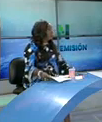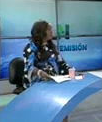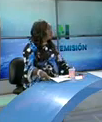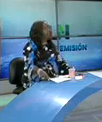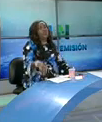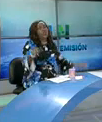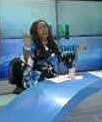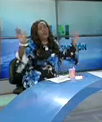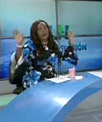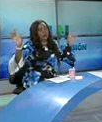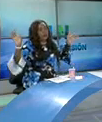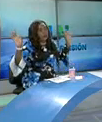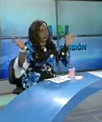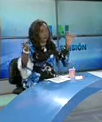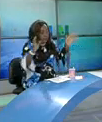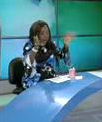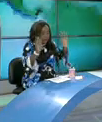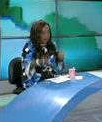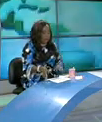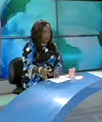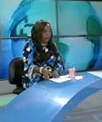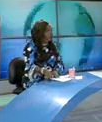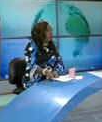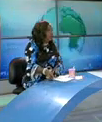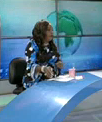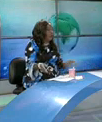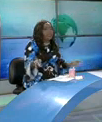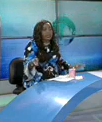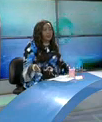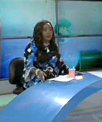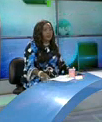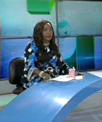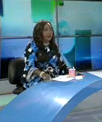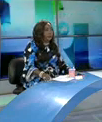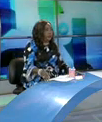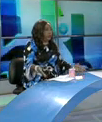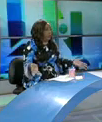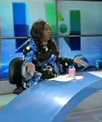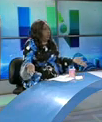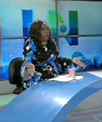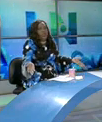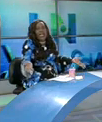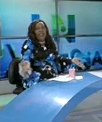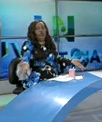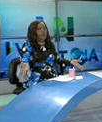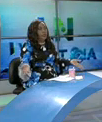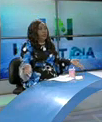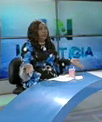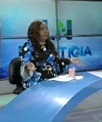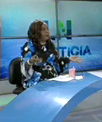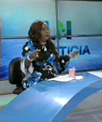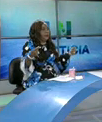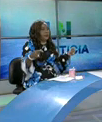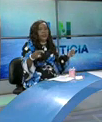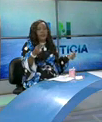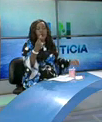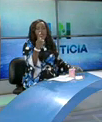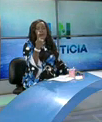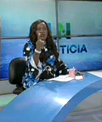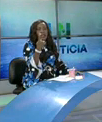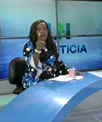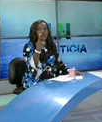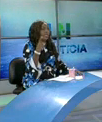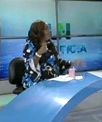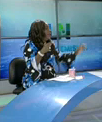Hay que una realidad. Yo no soy médica forense, pero si el contagio es, si